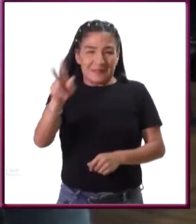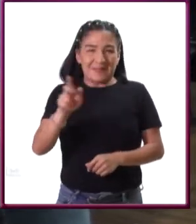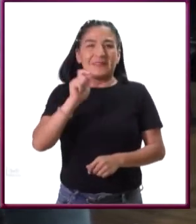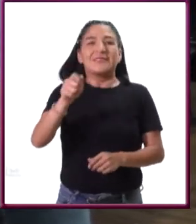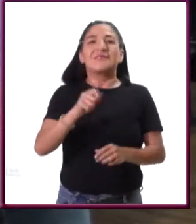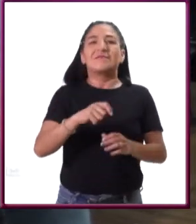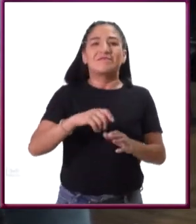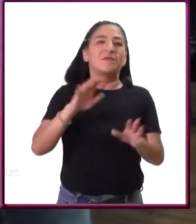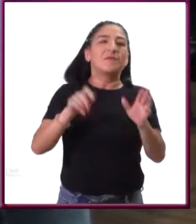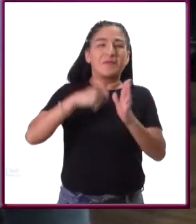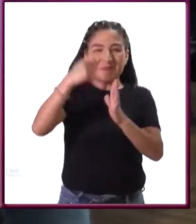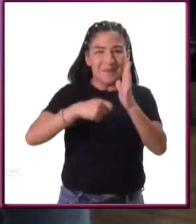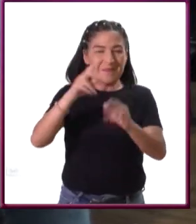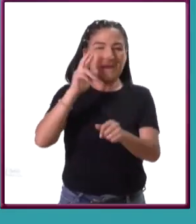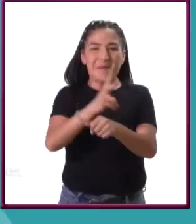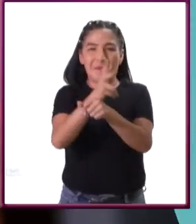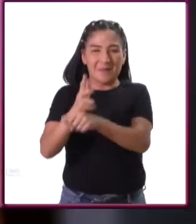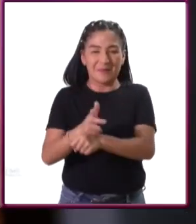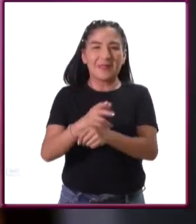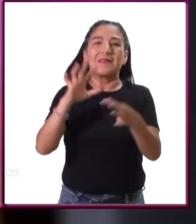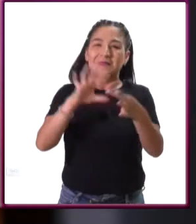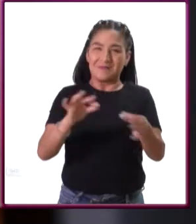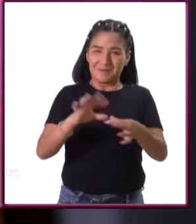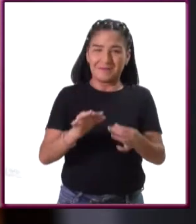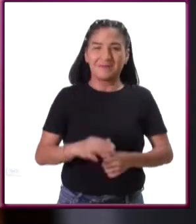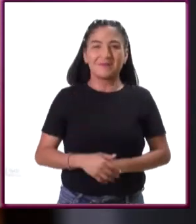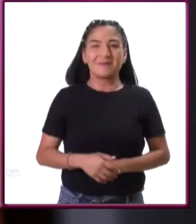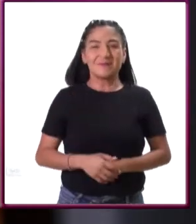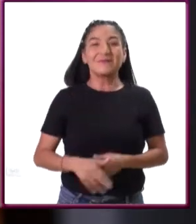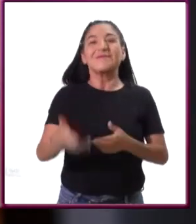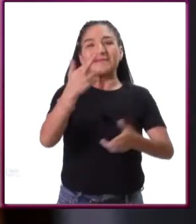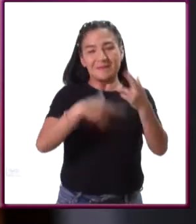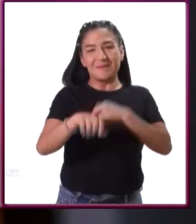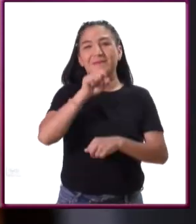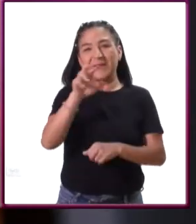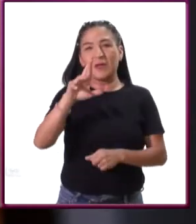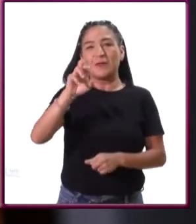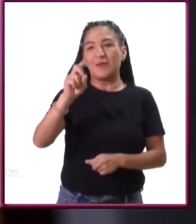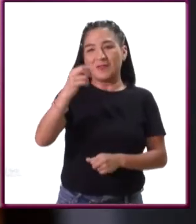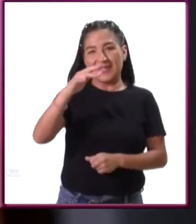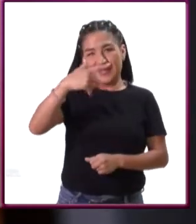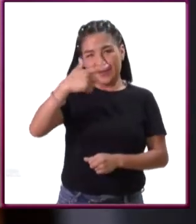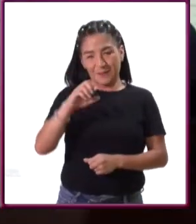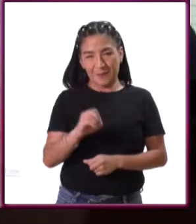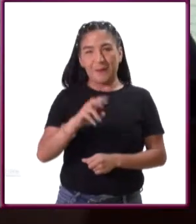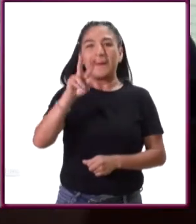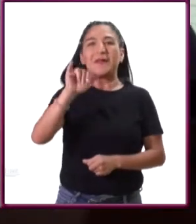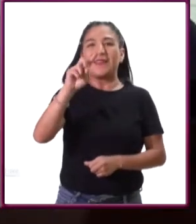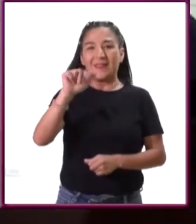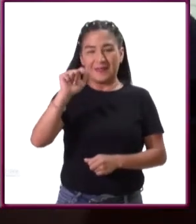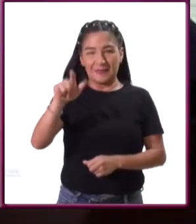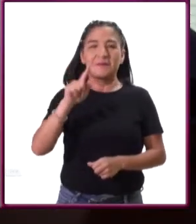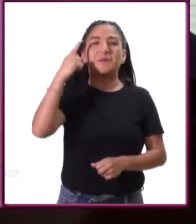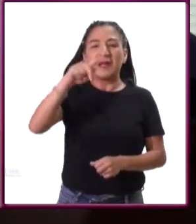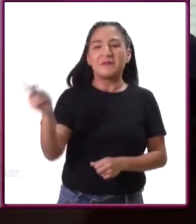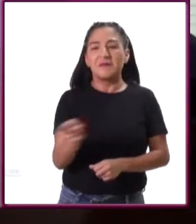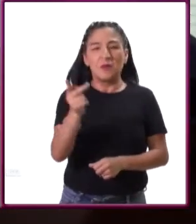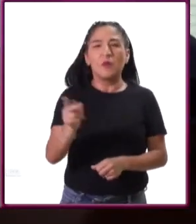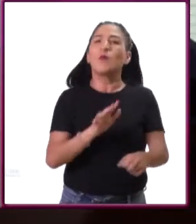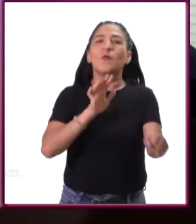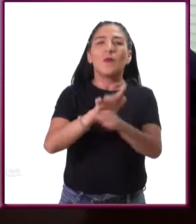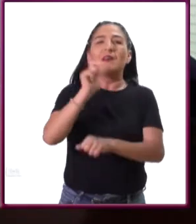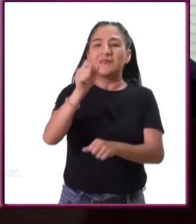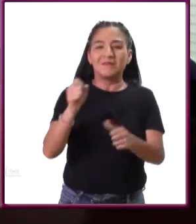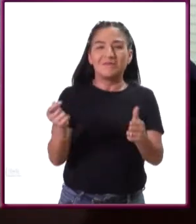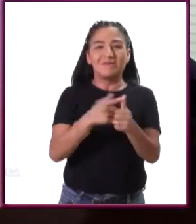cabecera para que nos cuente a detalle. Regresamos con Rodrigo Vidal Tamayo, ahora para preguntarle ¿cuál fue la primera película de